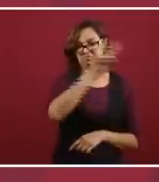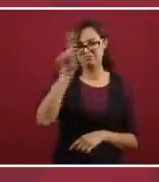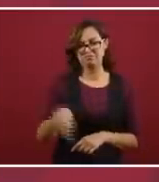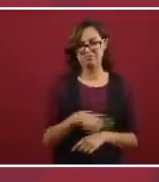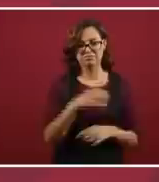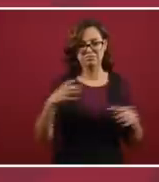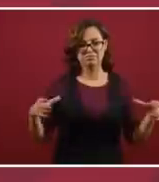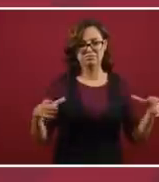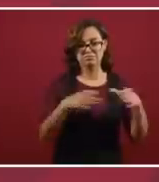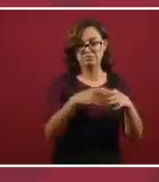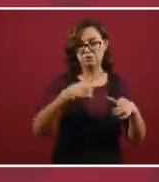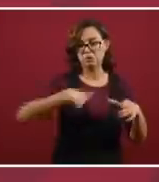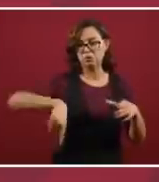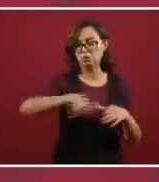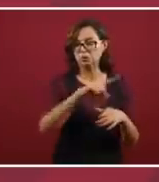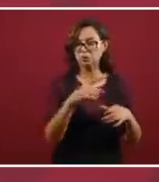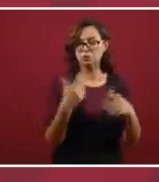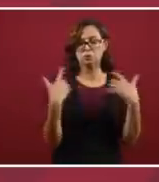productivo,